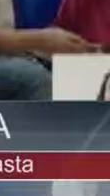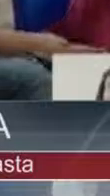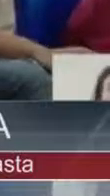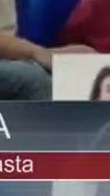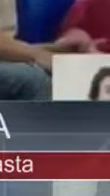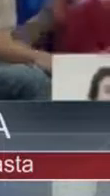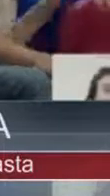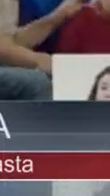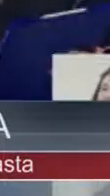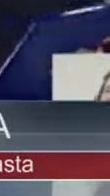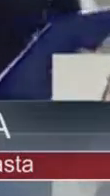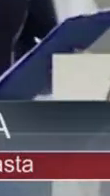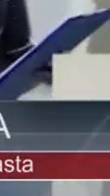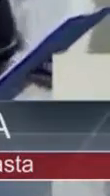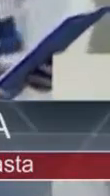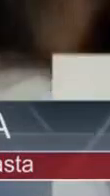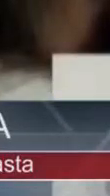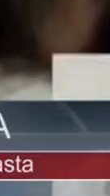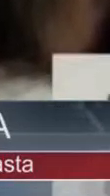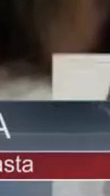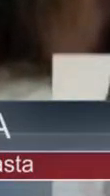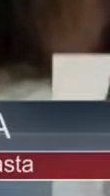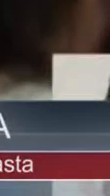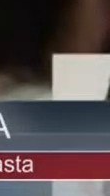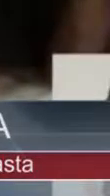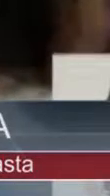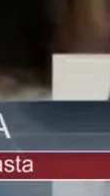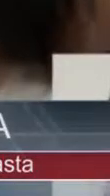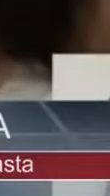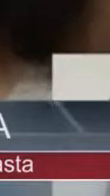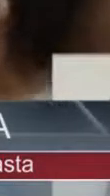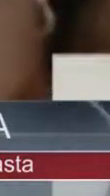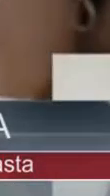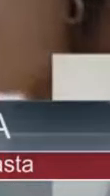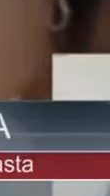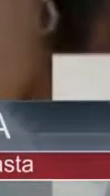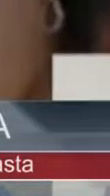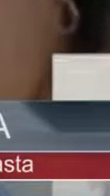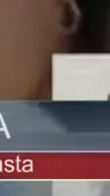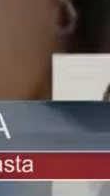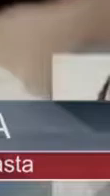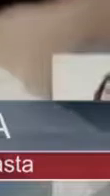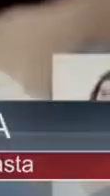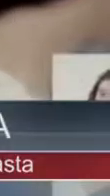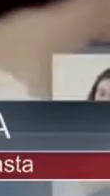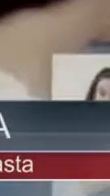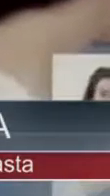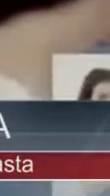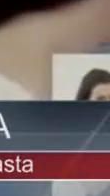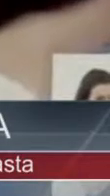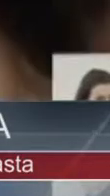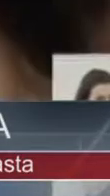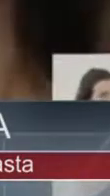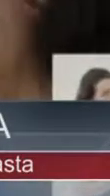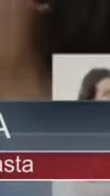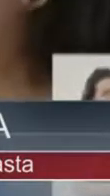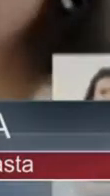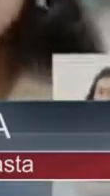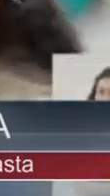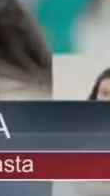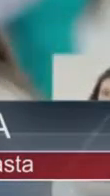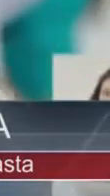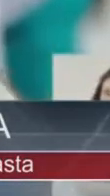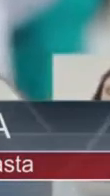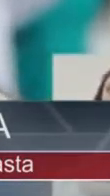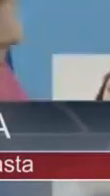completando la capacidad de atención, cuando efectivamente la primera instancia es consultar en el servicio de atención primaria, en los SAPU o el SAMU, en